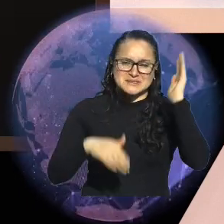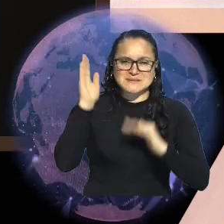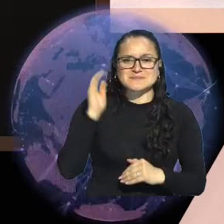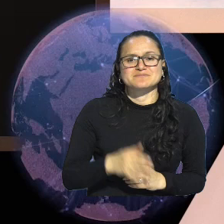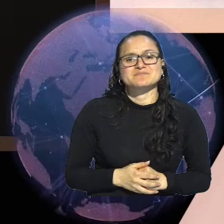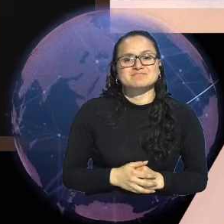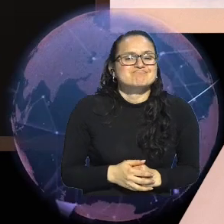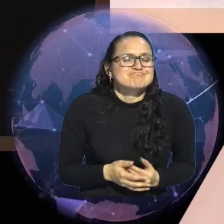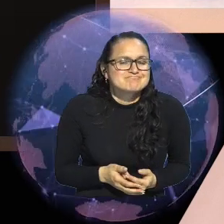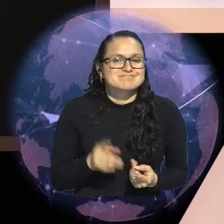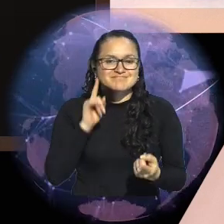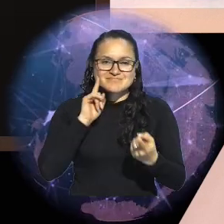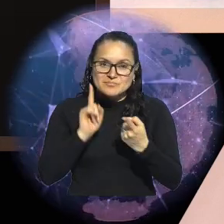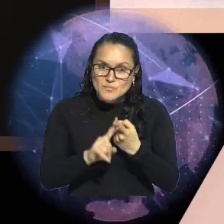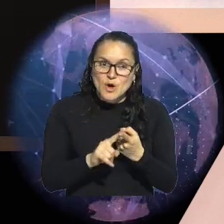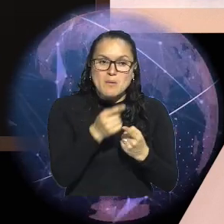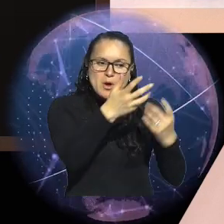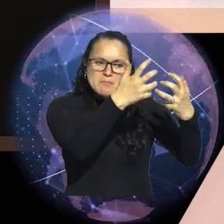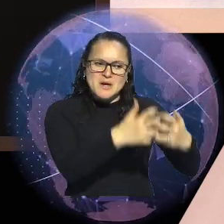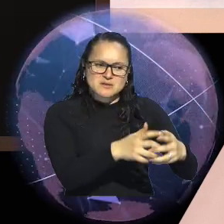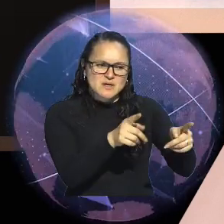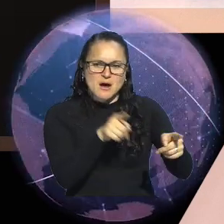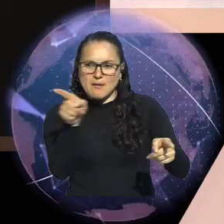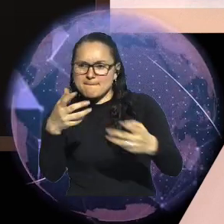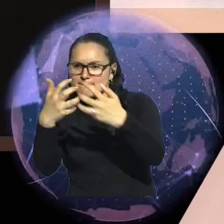poder acceder a mejores planes